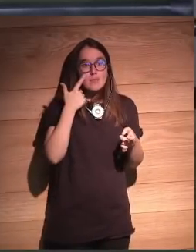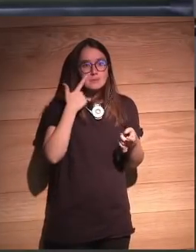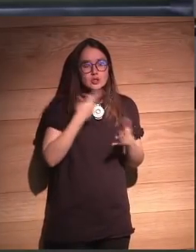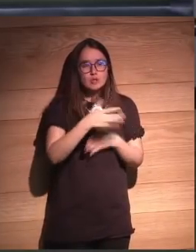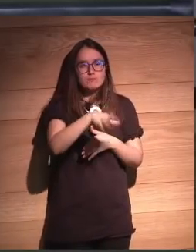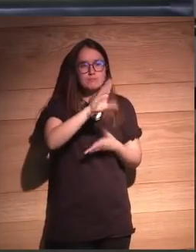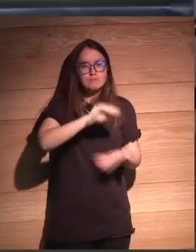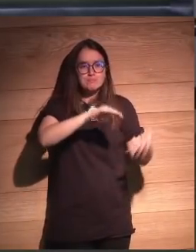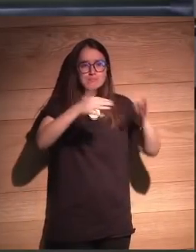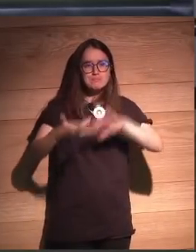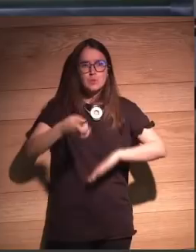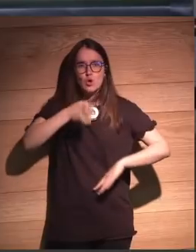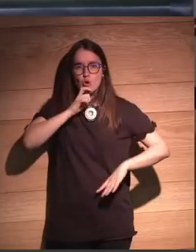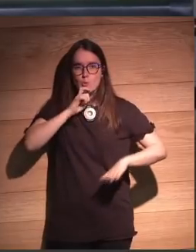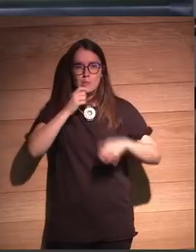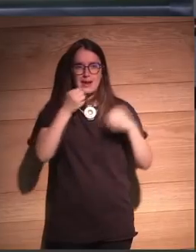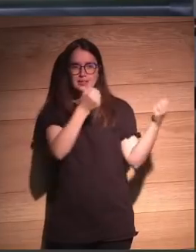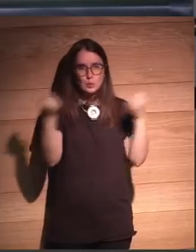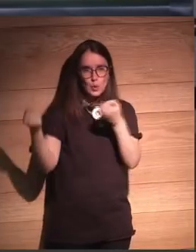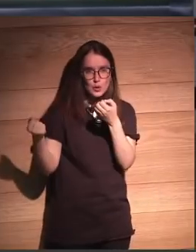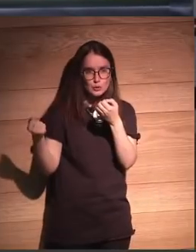interpreta y cómo se institucionaliza.